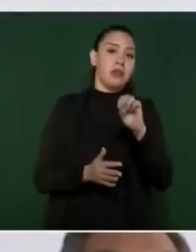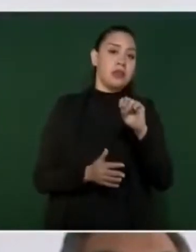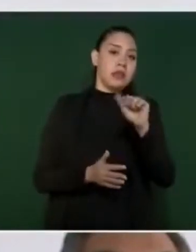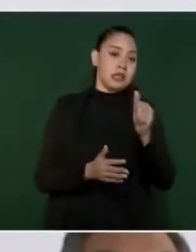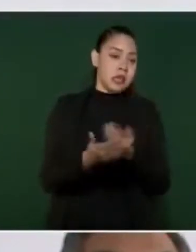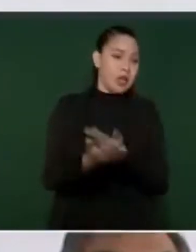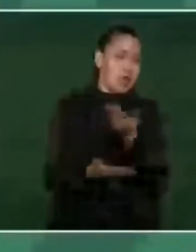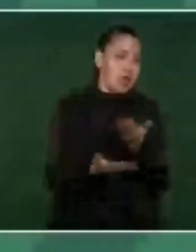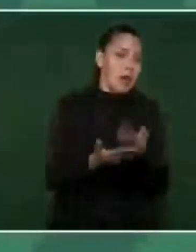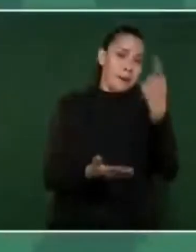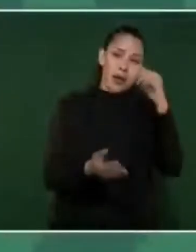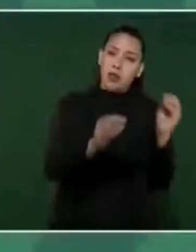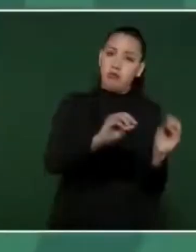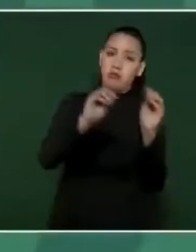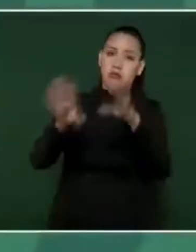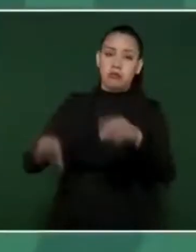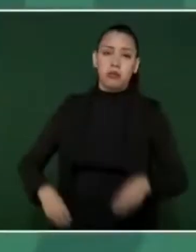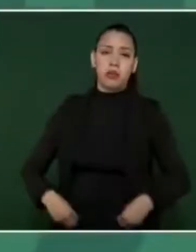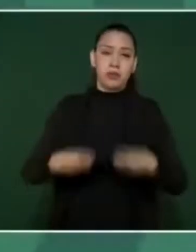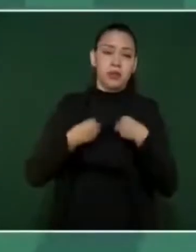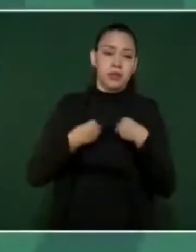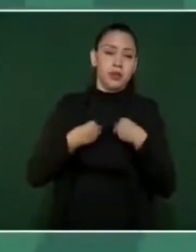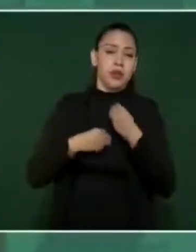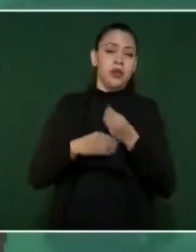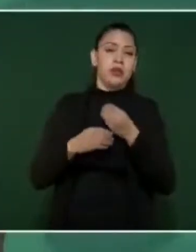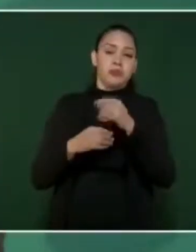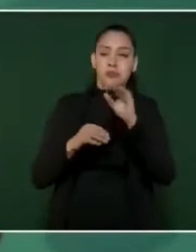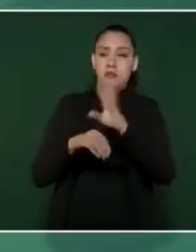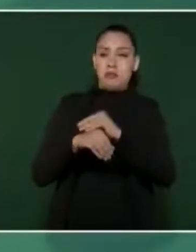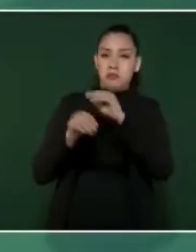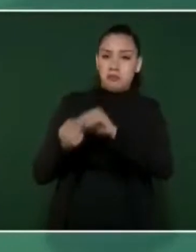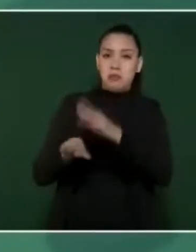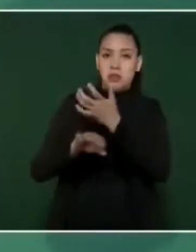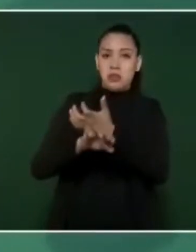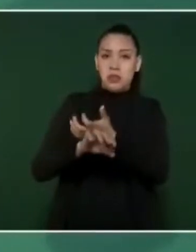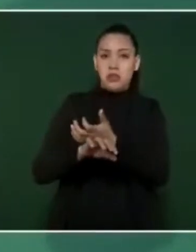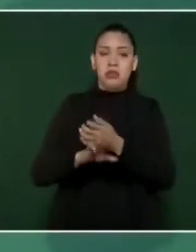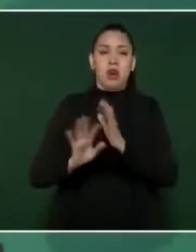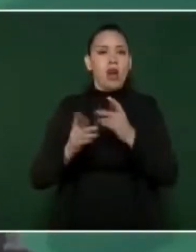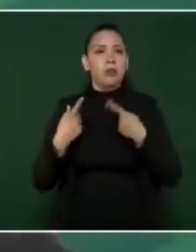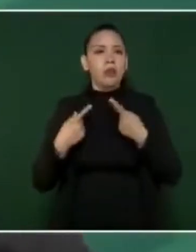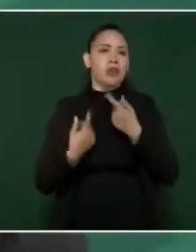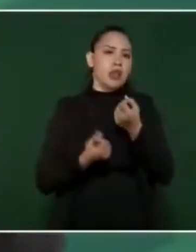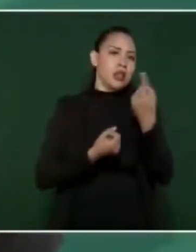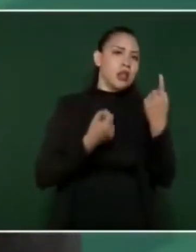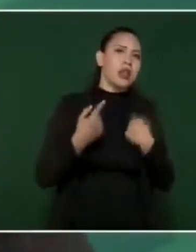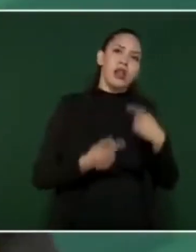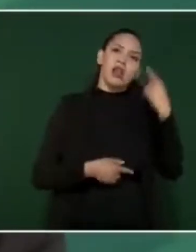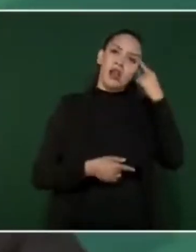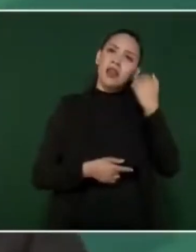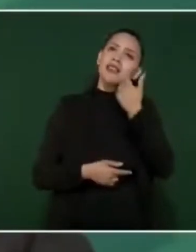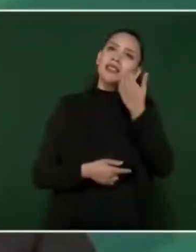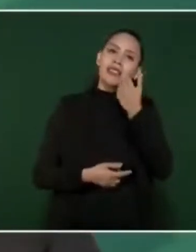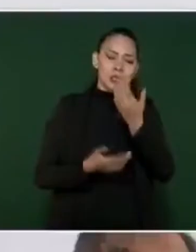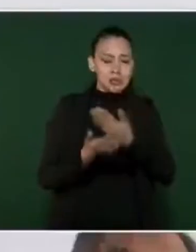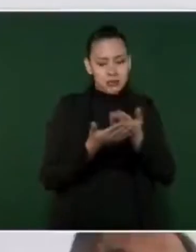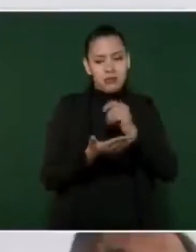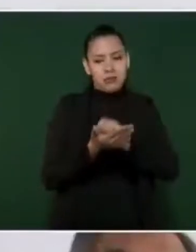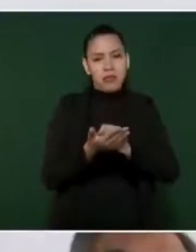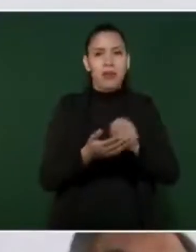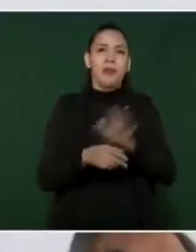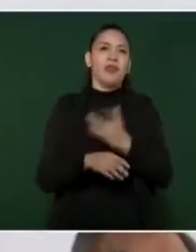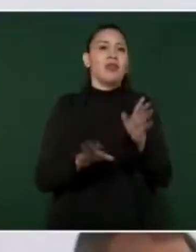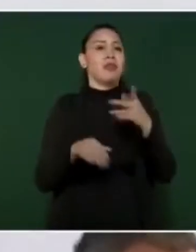conoce esto, pues tratará de hacer su trámite, ¿no? ¿Para qué haces todo ese camino? Te pones en riesgo, tienes que atravesar muchos países, llegas a Estados Unidos